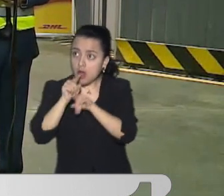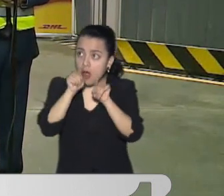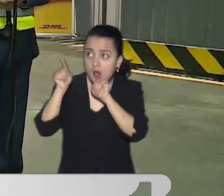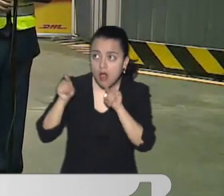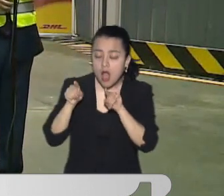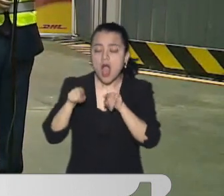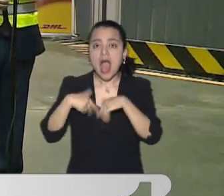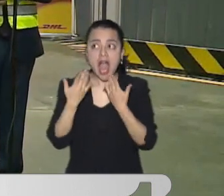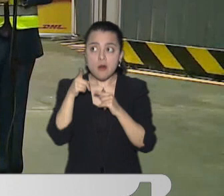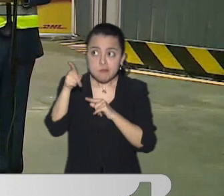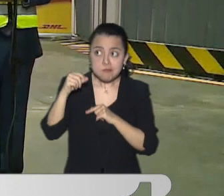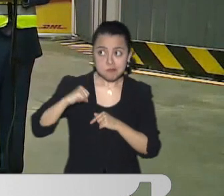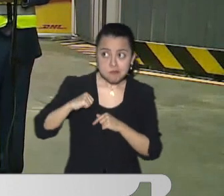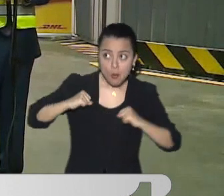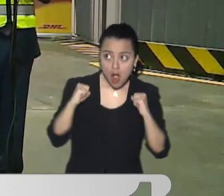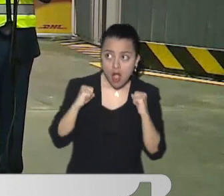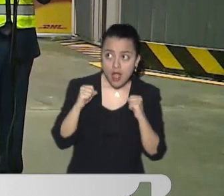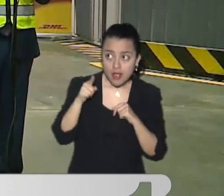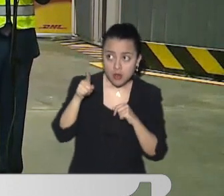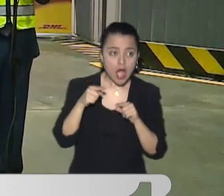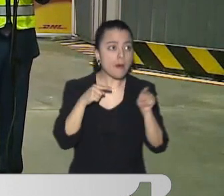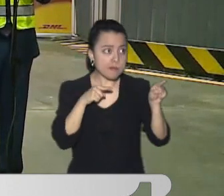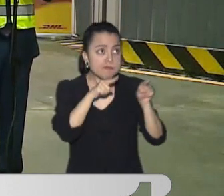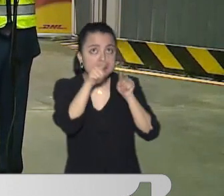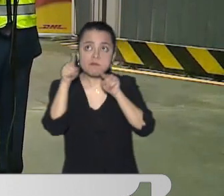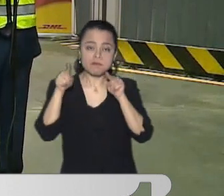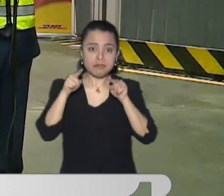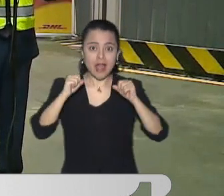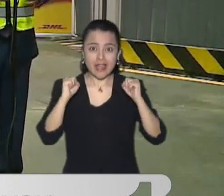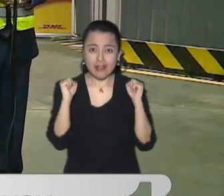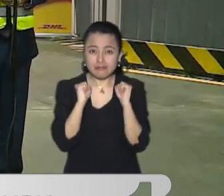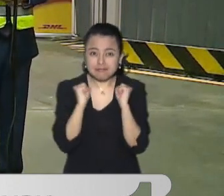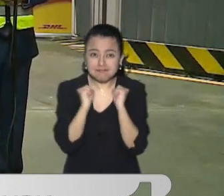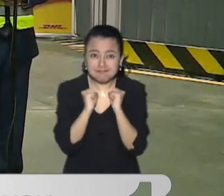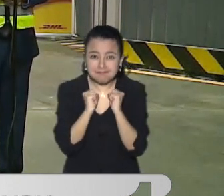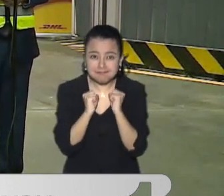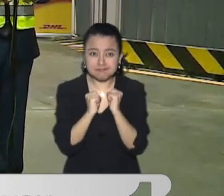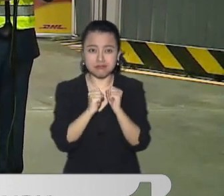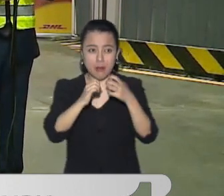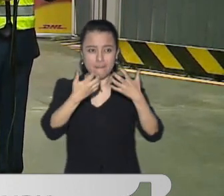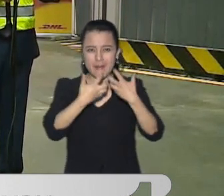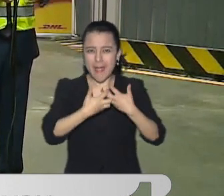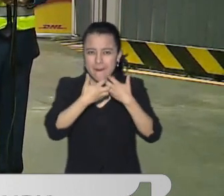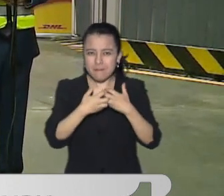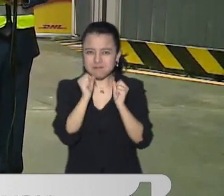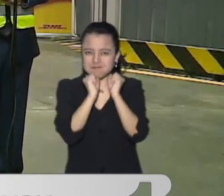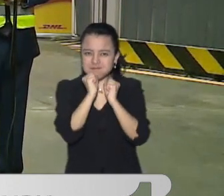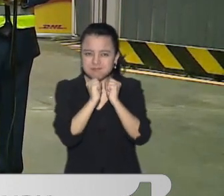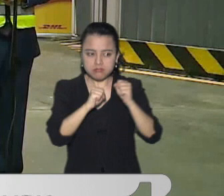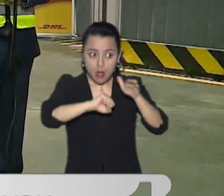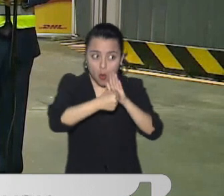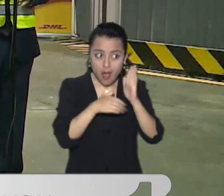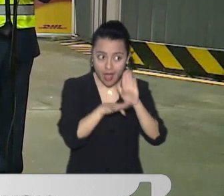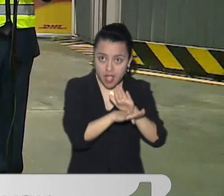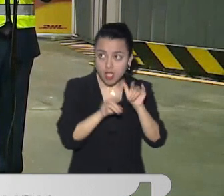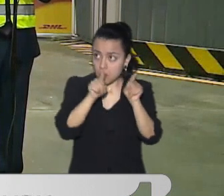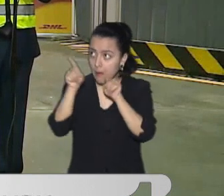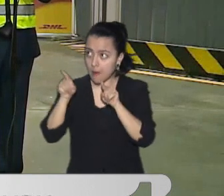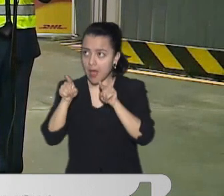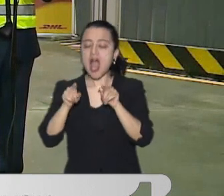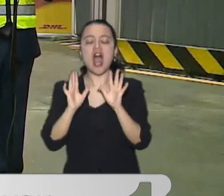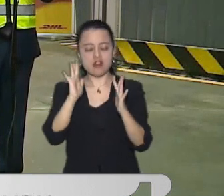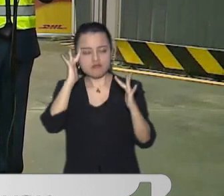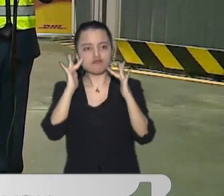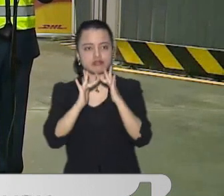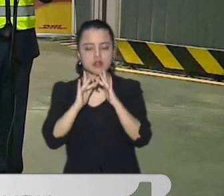de ultracongelación para la vacuna Pfizer. 100.000 dosis que complementarán con 100.000 adicionales la semana entrante, con lo